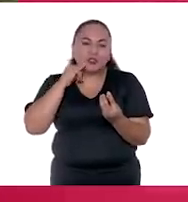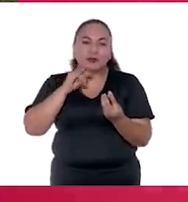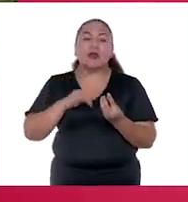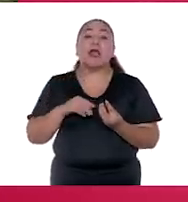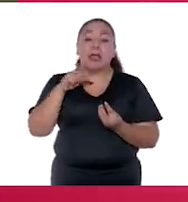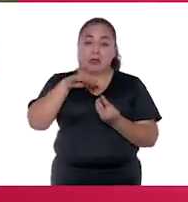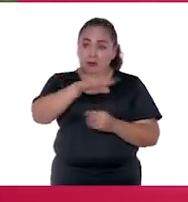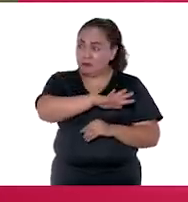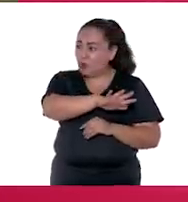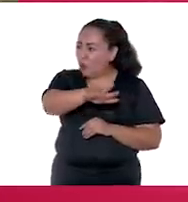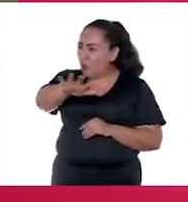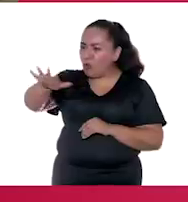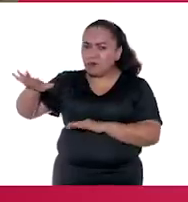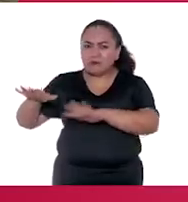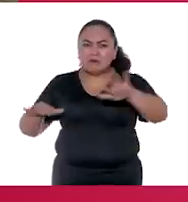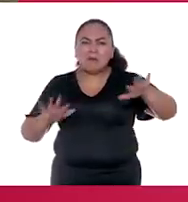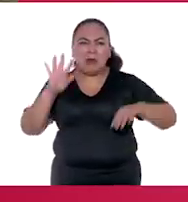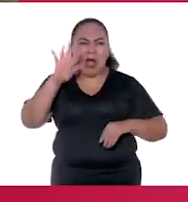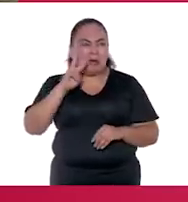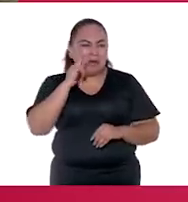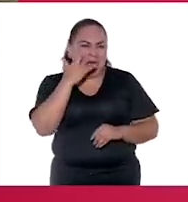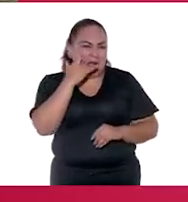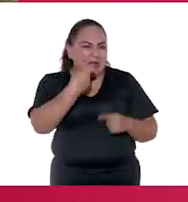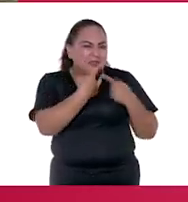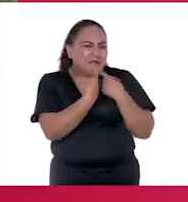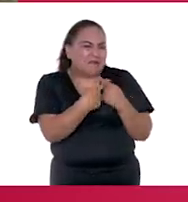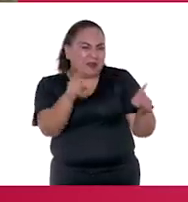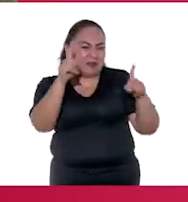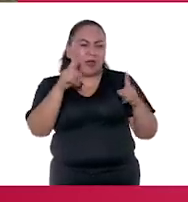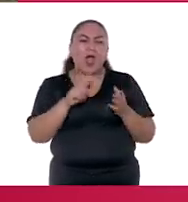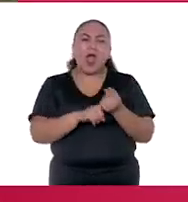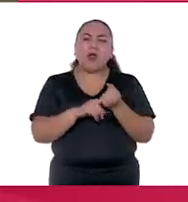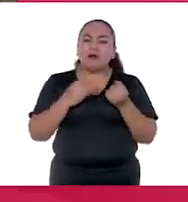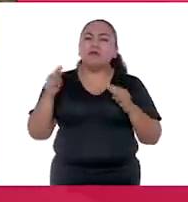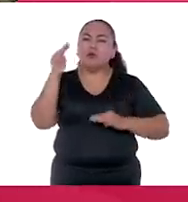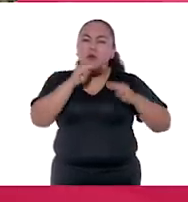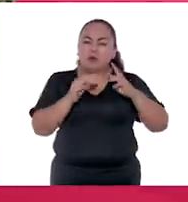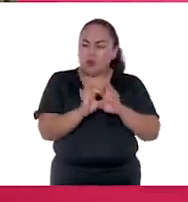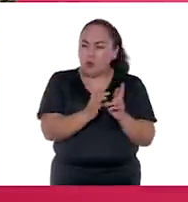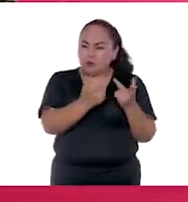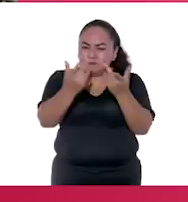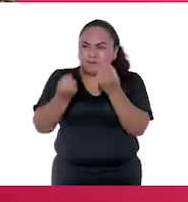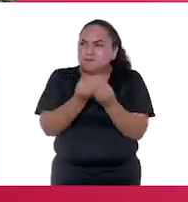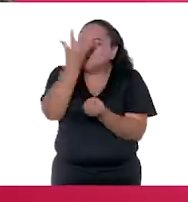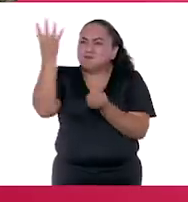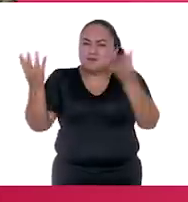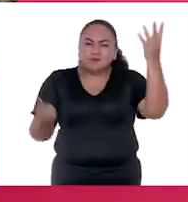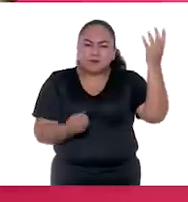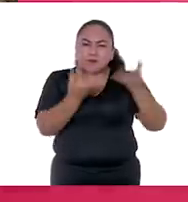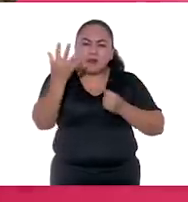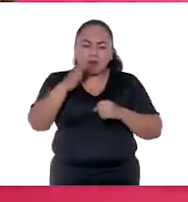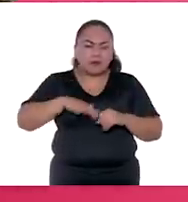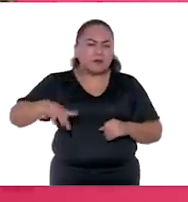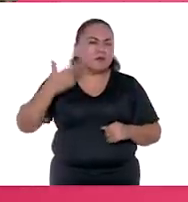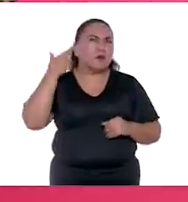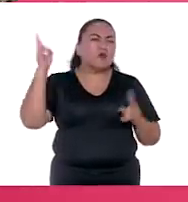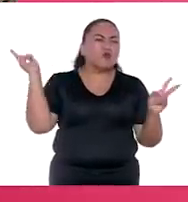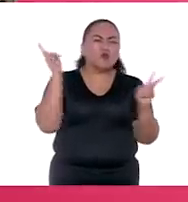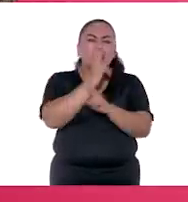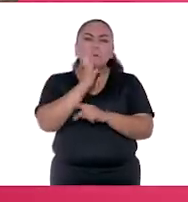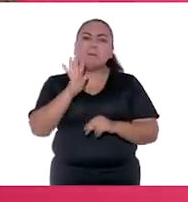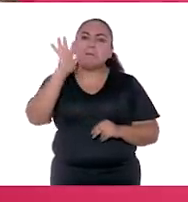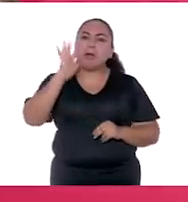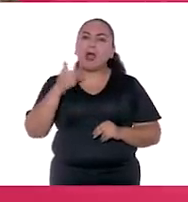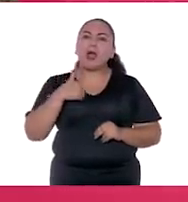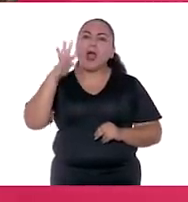Aquí el paisaje parece de otro planeta. Las montañas erosionadas y el ruido del viento me hacen sentir que de veras he hecho un